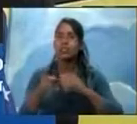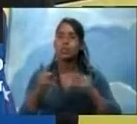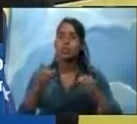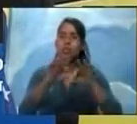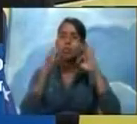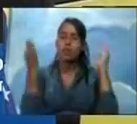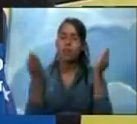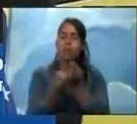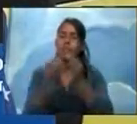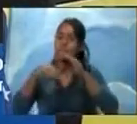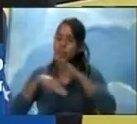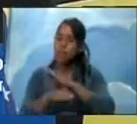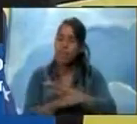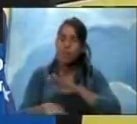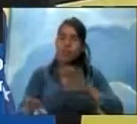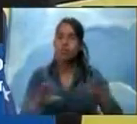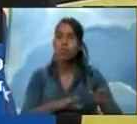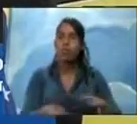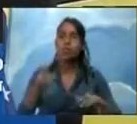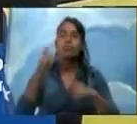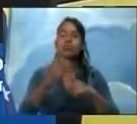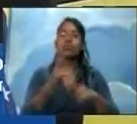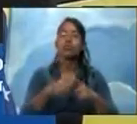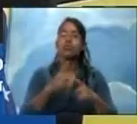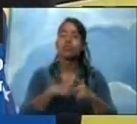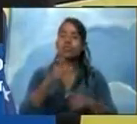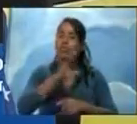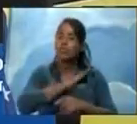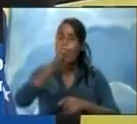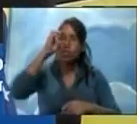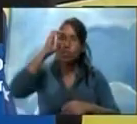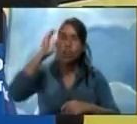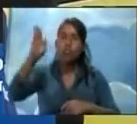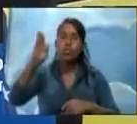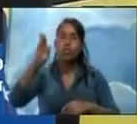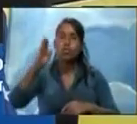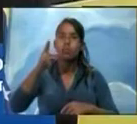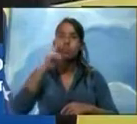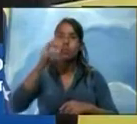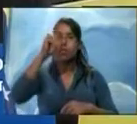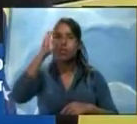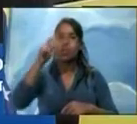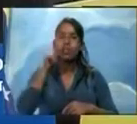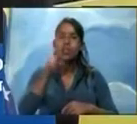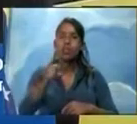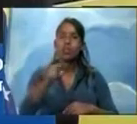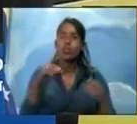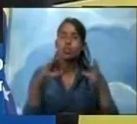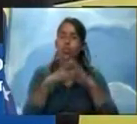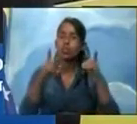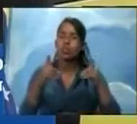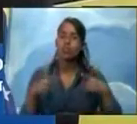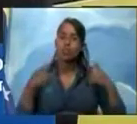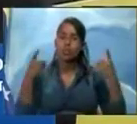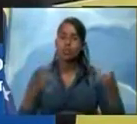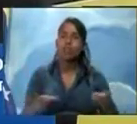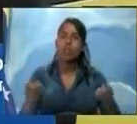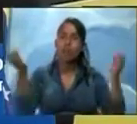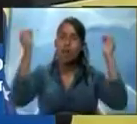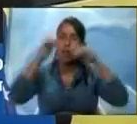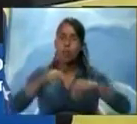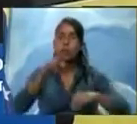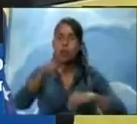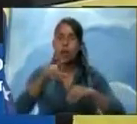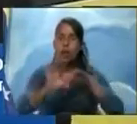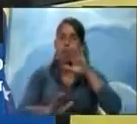su familia se vaya al suelo, tome en cuenta a Dios y que usted todas sus decisiones las ponga